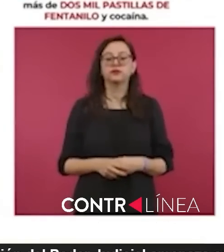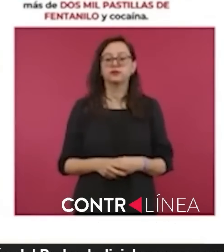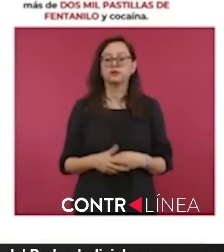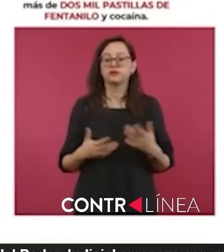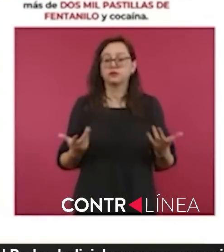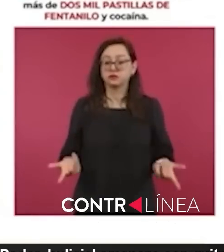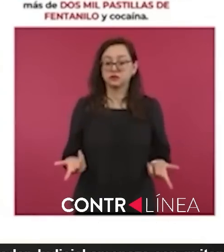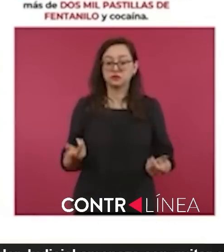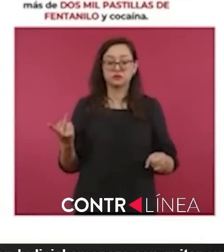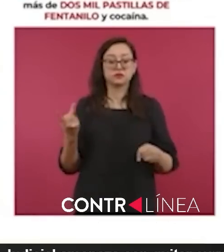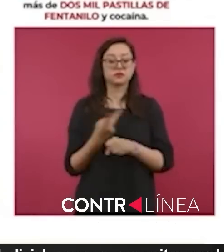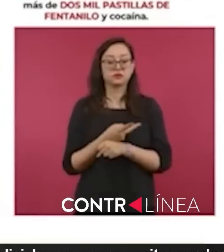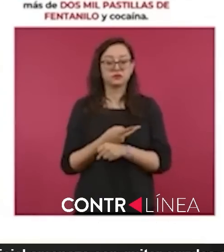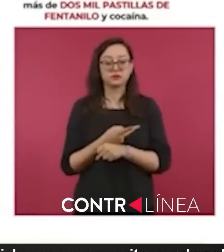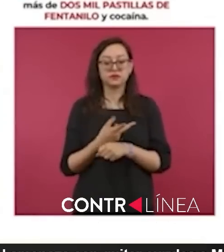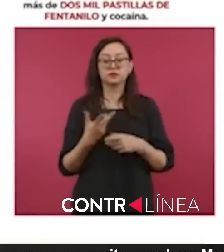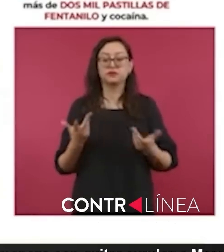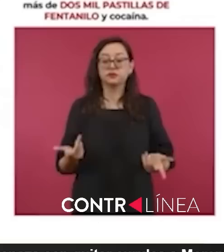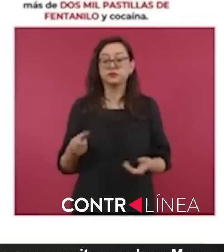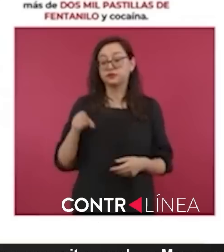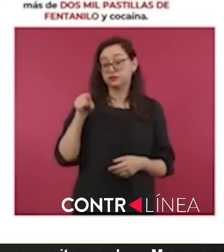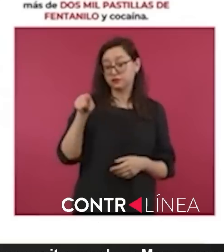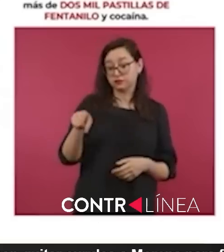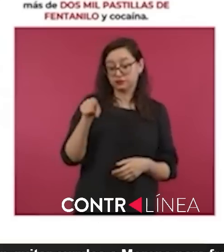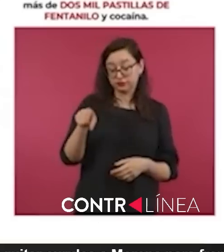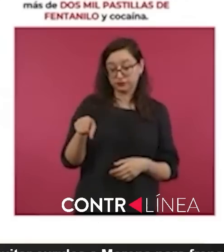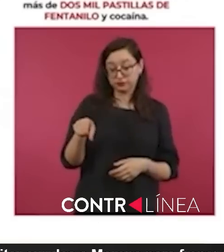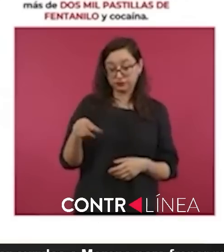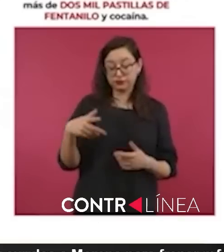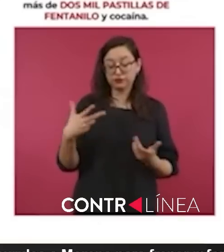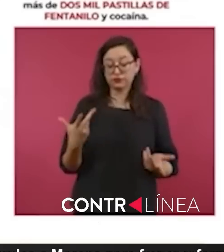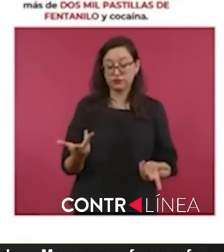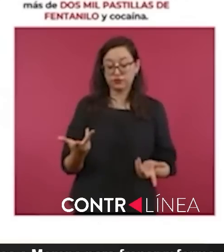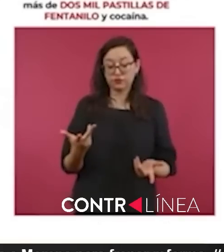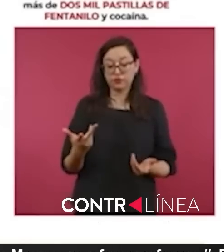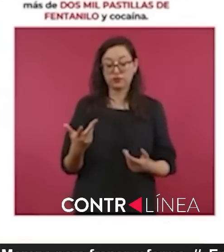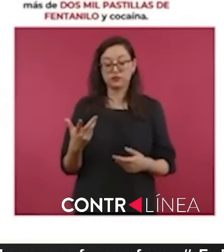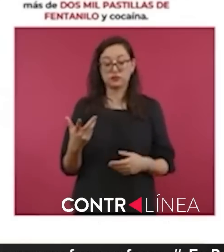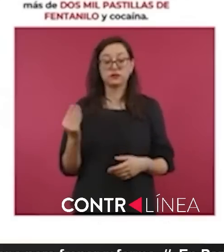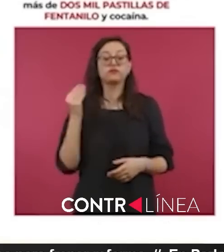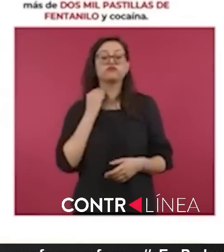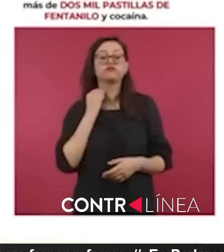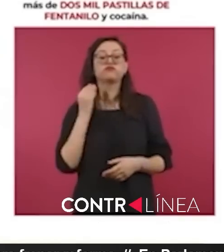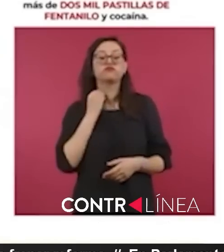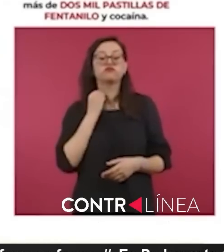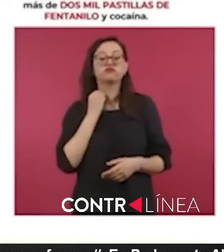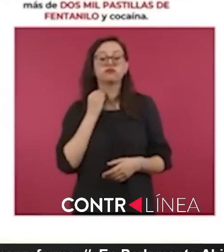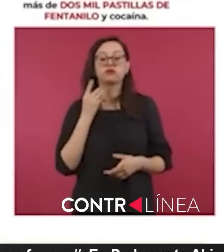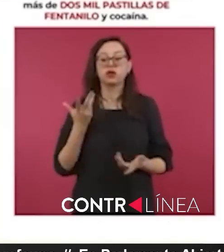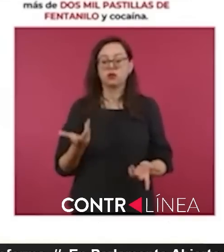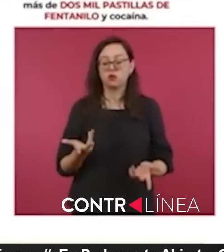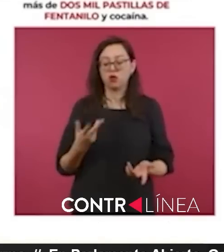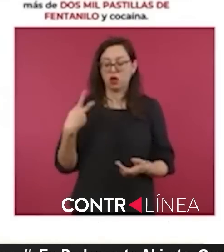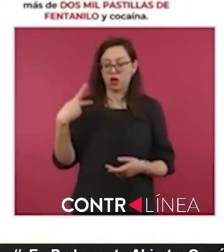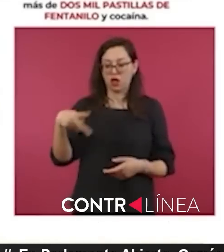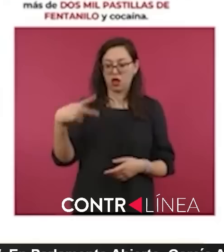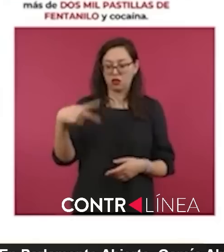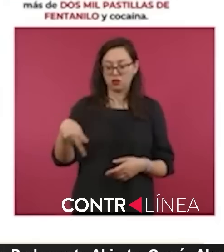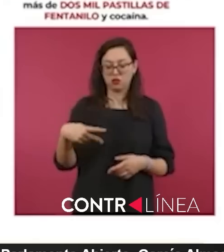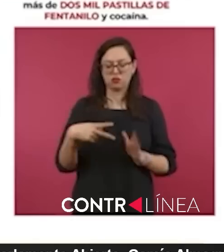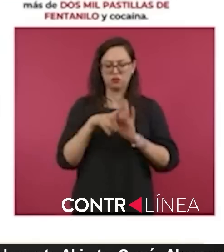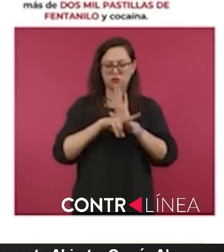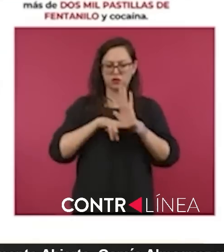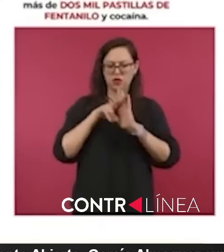3 videos que presentó la defensa, estos 2 videos los presenta 2 horas antes del inicio de la audiencia.